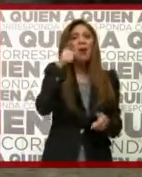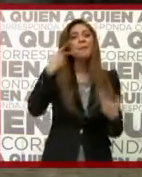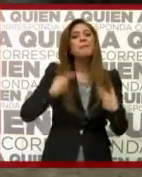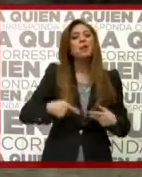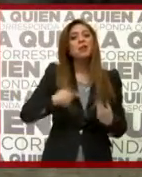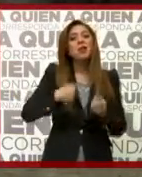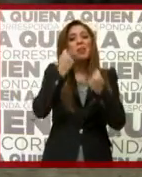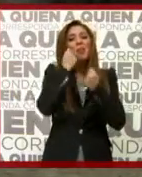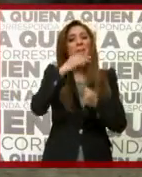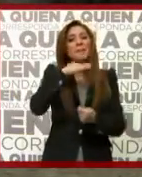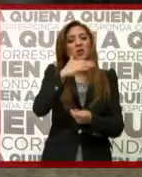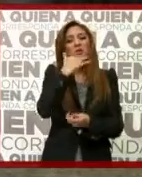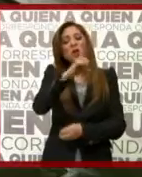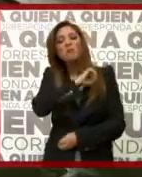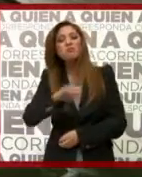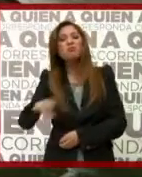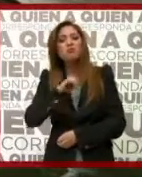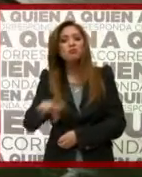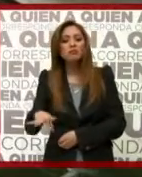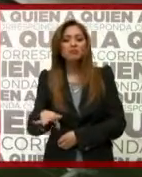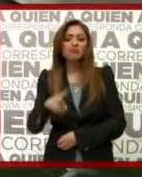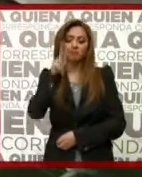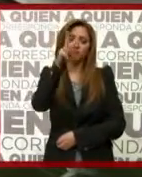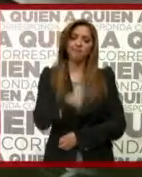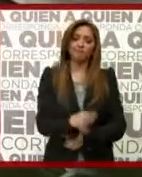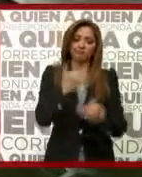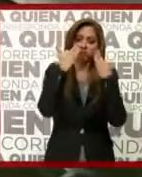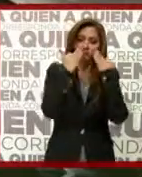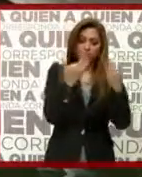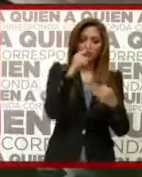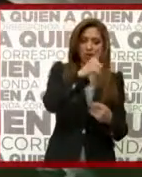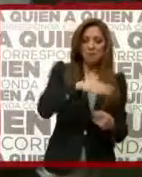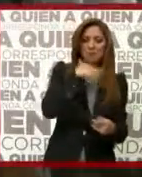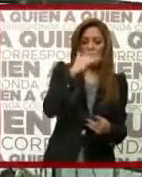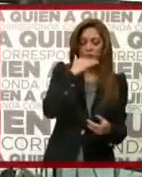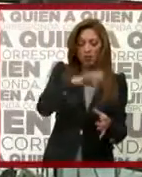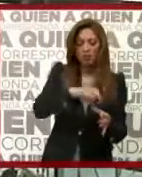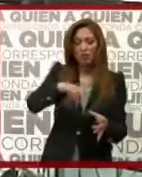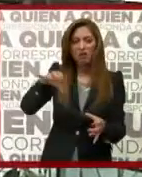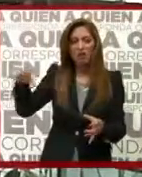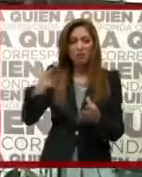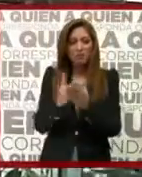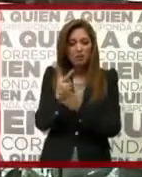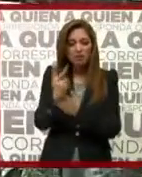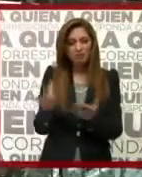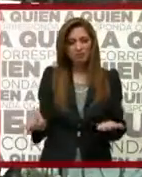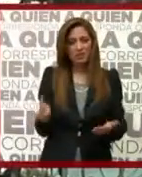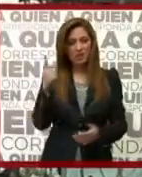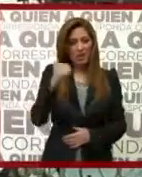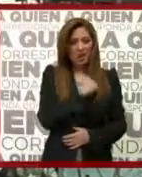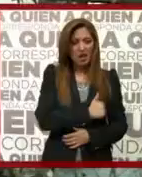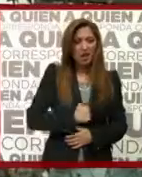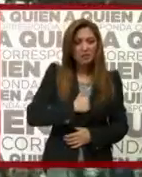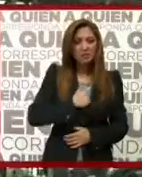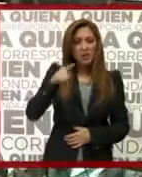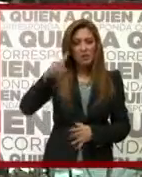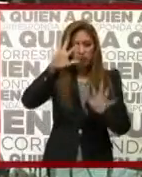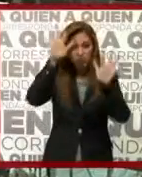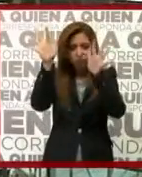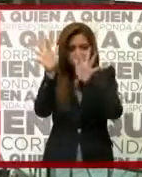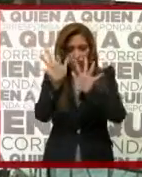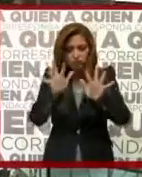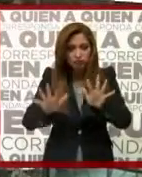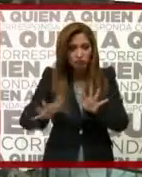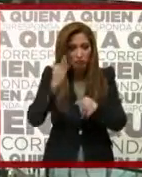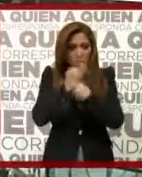me lo imagino. Eso me consta. Tienen basura en vez de plantitas. Y lástima porque se vería muy bonito, sobre todo porque tienen regaderas, por lo